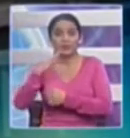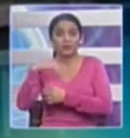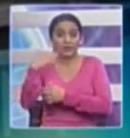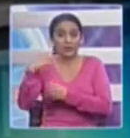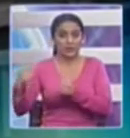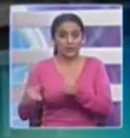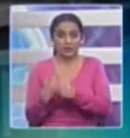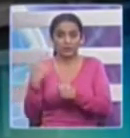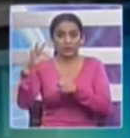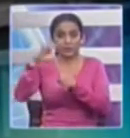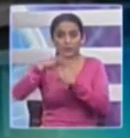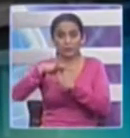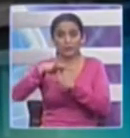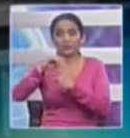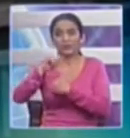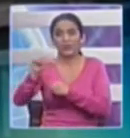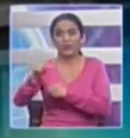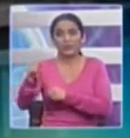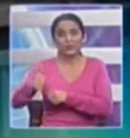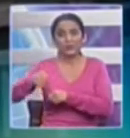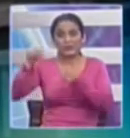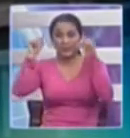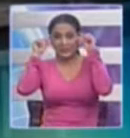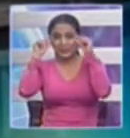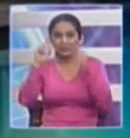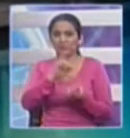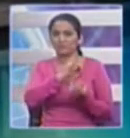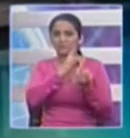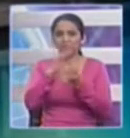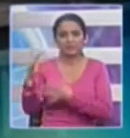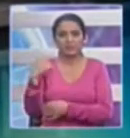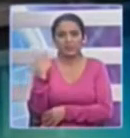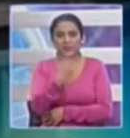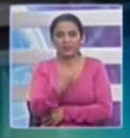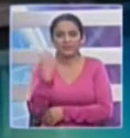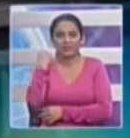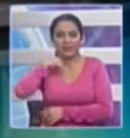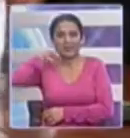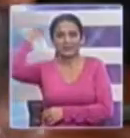segunda vencerá en las urnas a su contrincante de Creu, Guillermo Lasso.